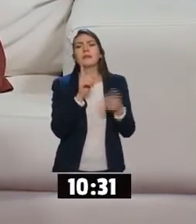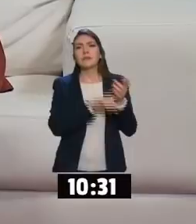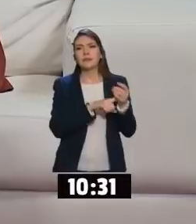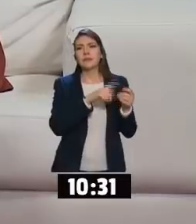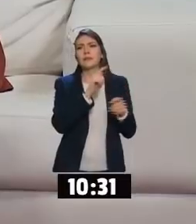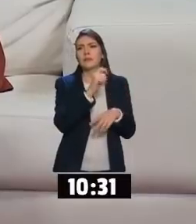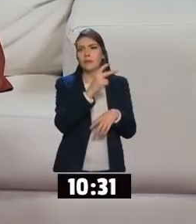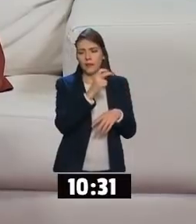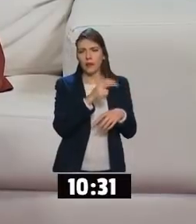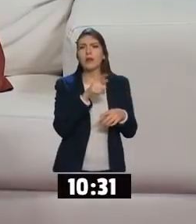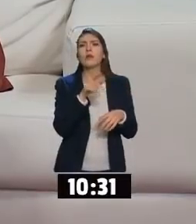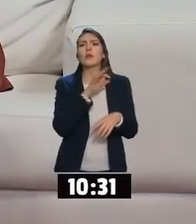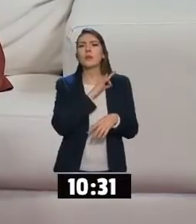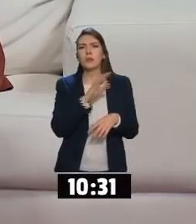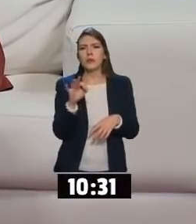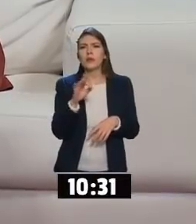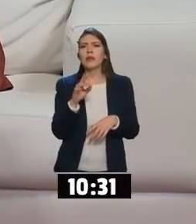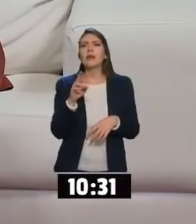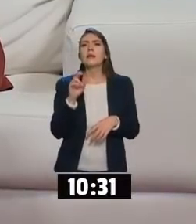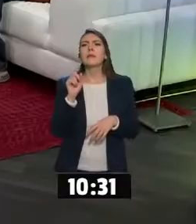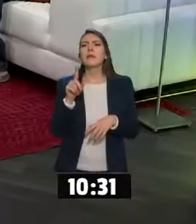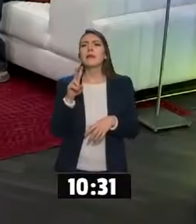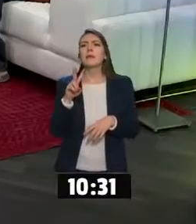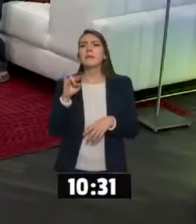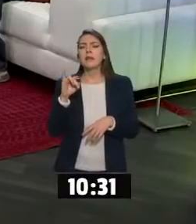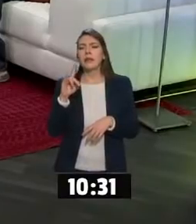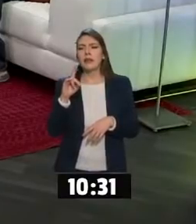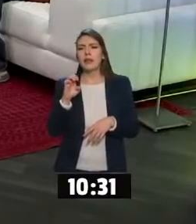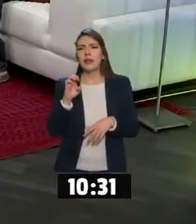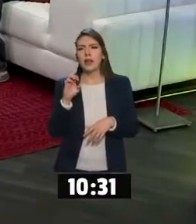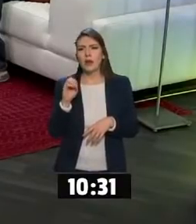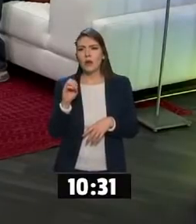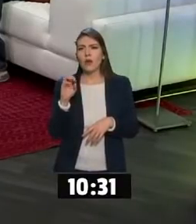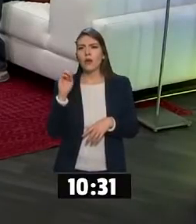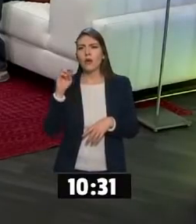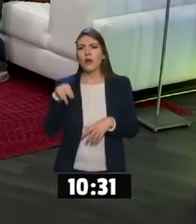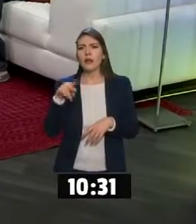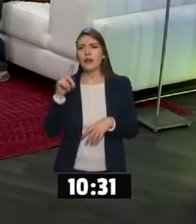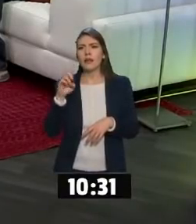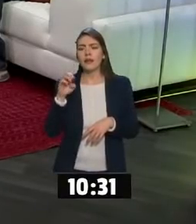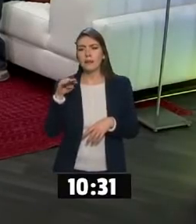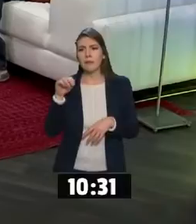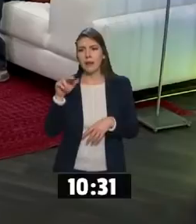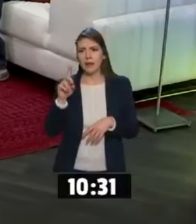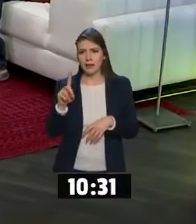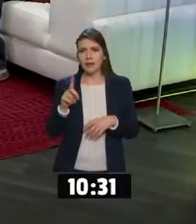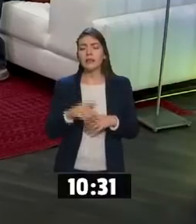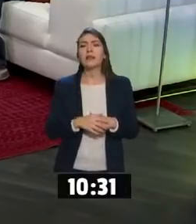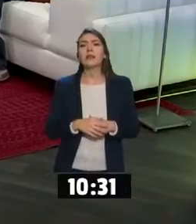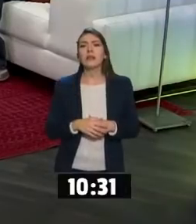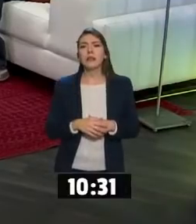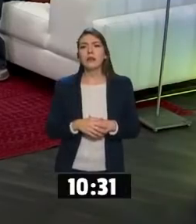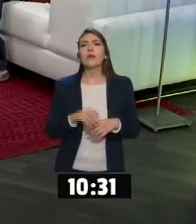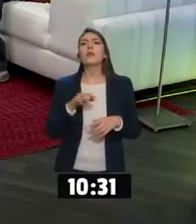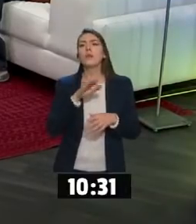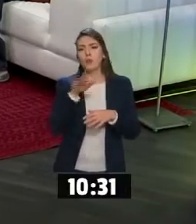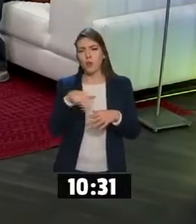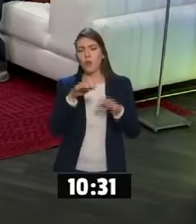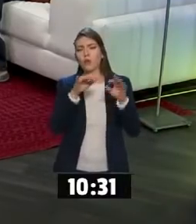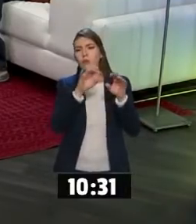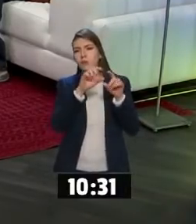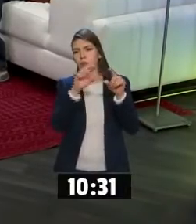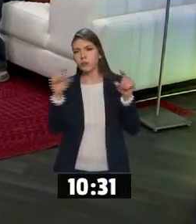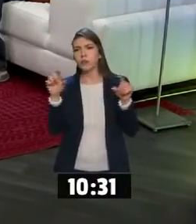en Vimeo On Demand. ¿Vimeo? On Demand. Entro a Vimeo, la busco, ok. Ok, está bien. ¿Está bien? Uh-huh. La